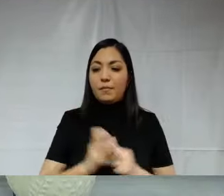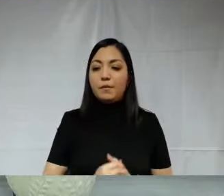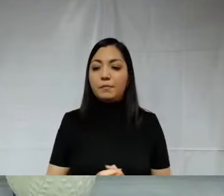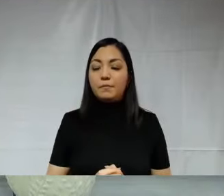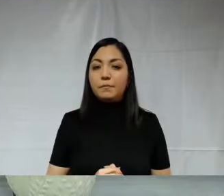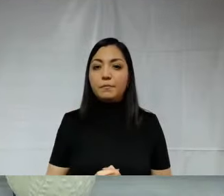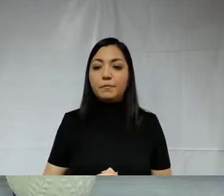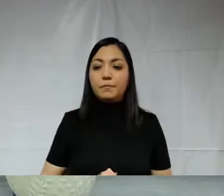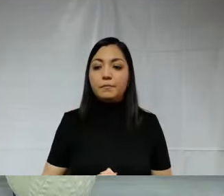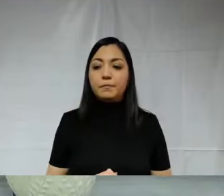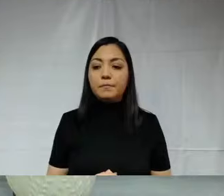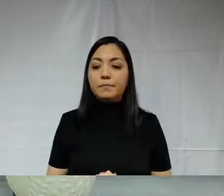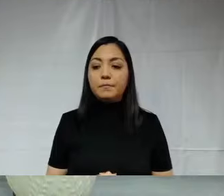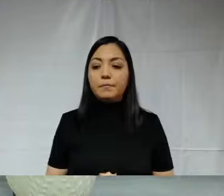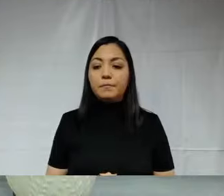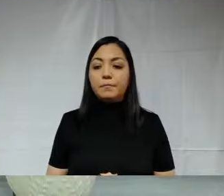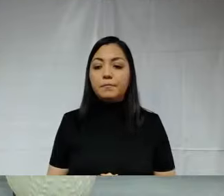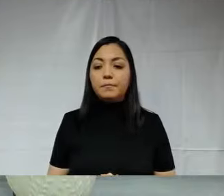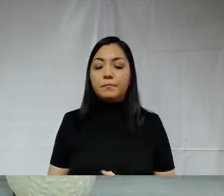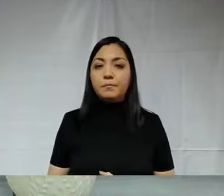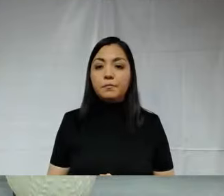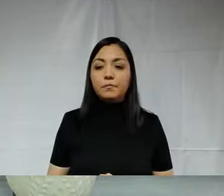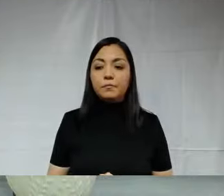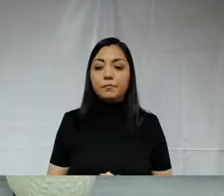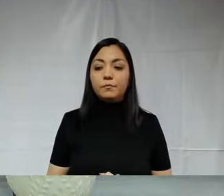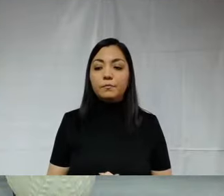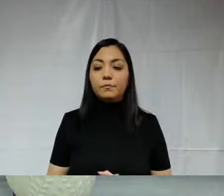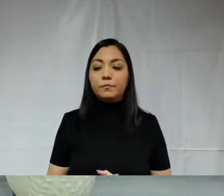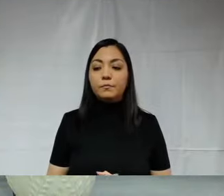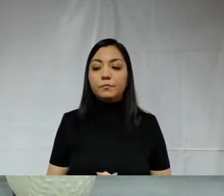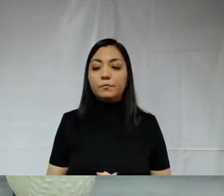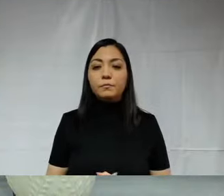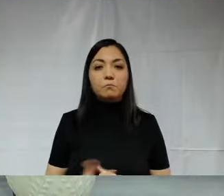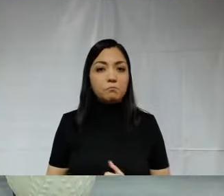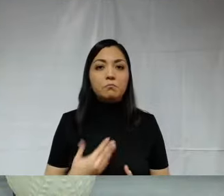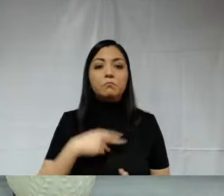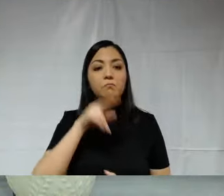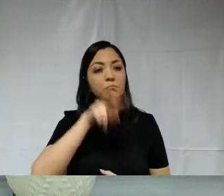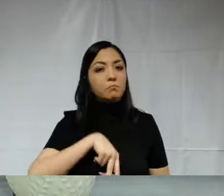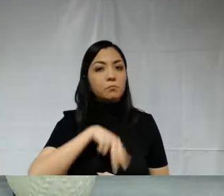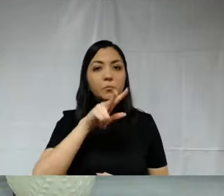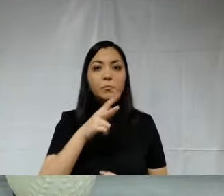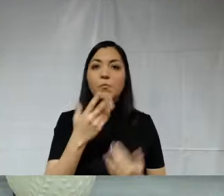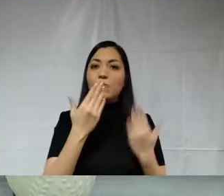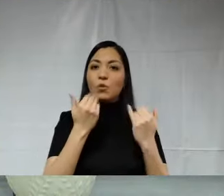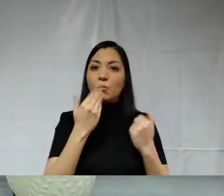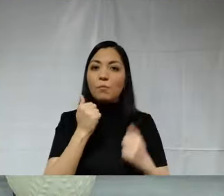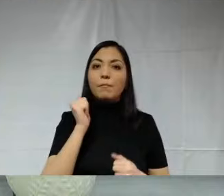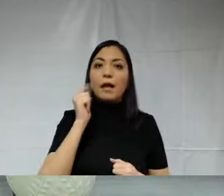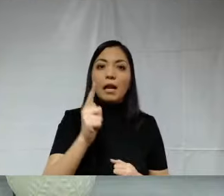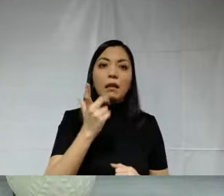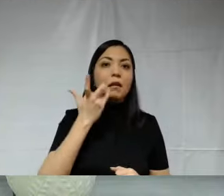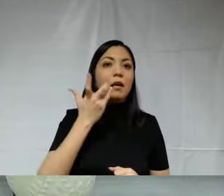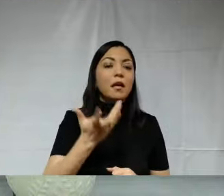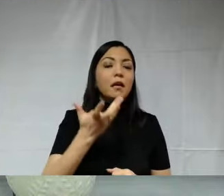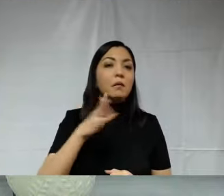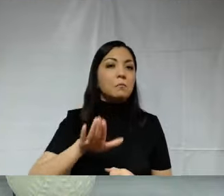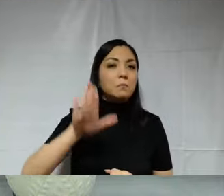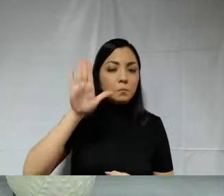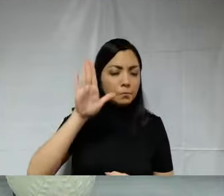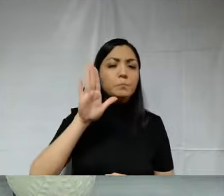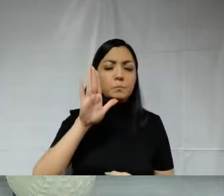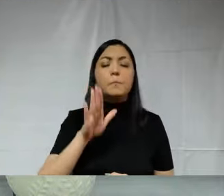este no veo a nadie que quiera tomar la palabra por lo tanto señor secretario le solicito por favor consulten en votación nominal si se aprueba el orden del